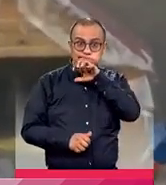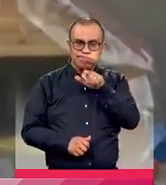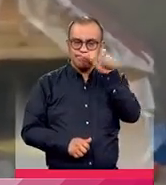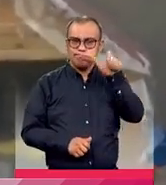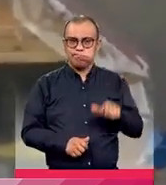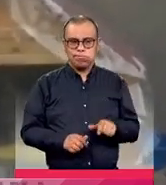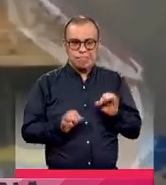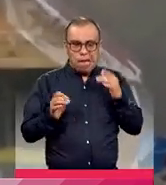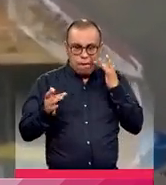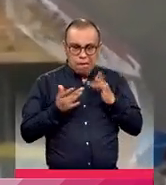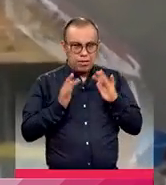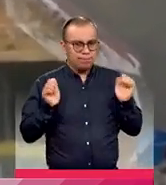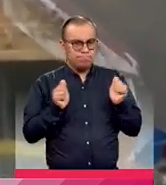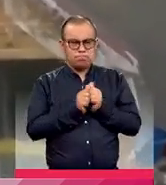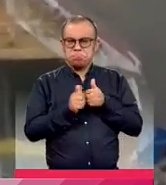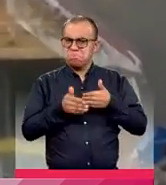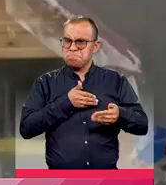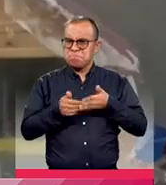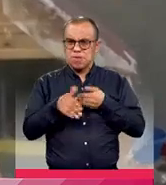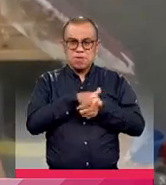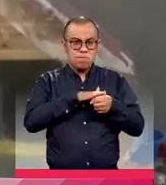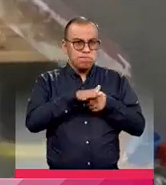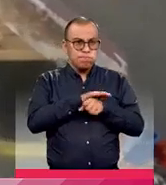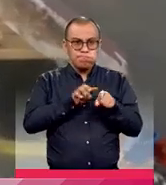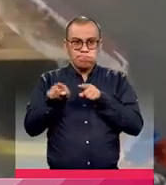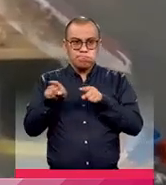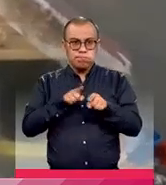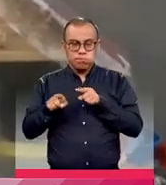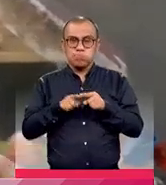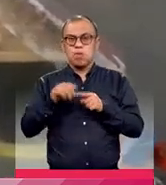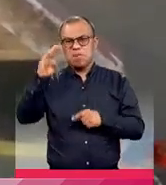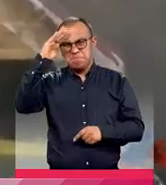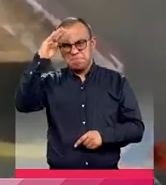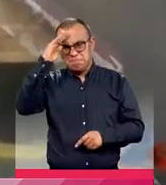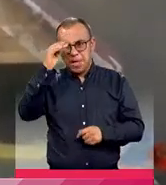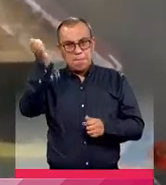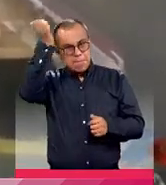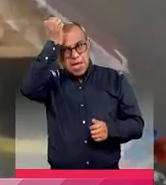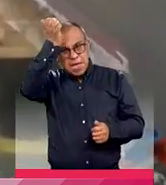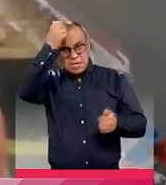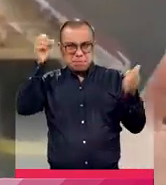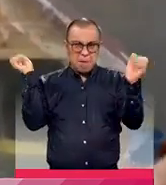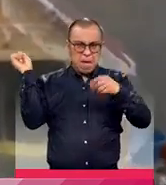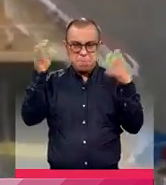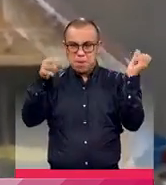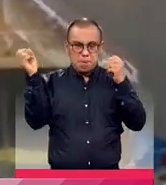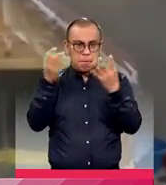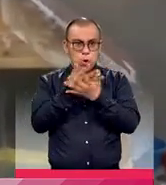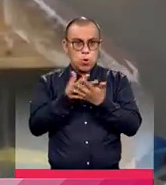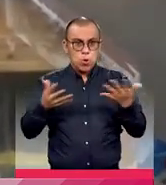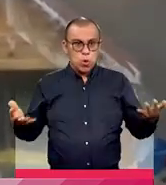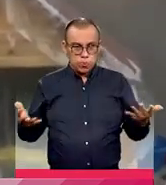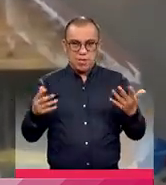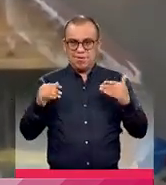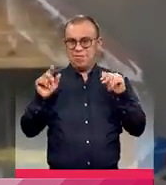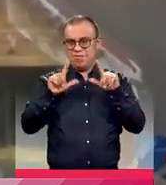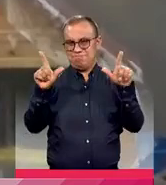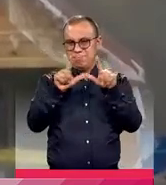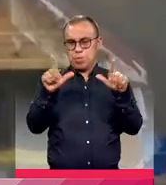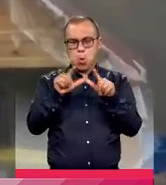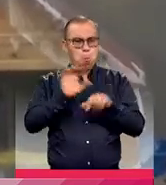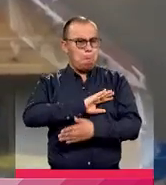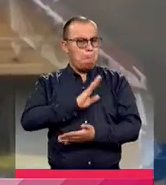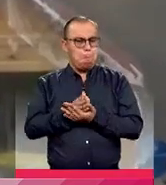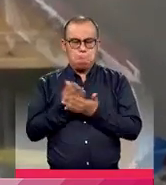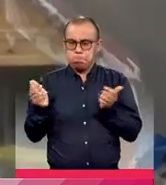no hay. Él, a pesar de que golpearon a la policía, les tiraban piedras, todo lo que han visto en televisión, él nunca los